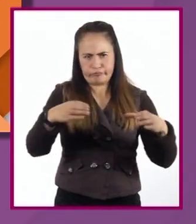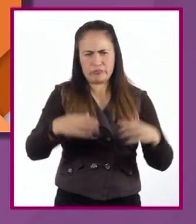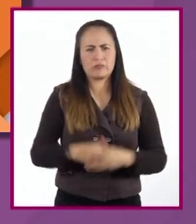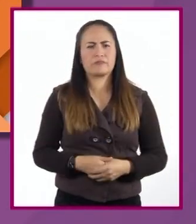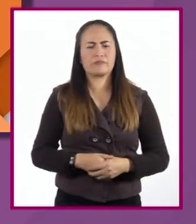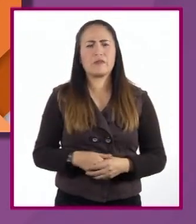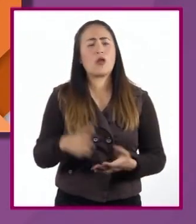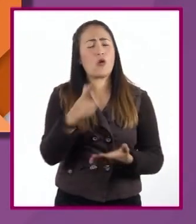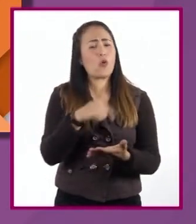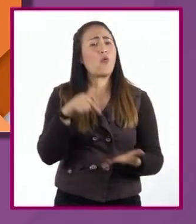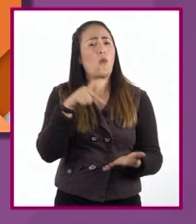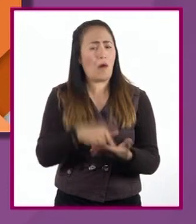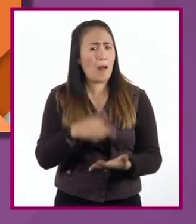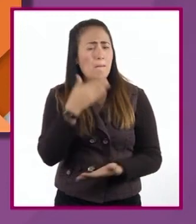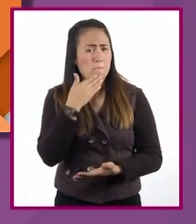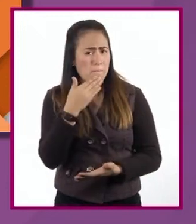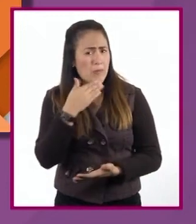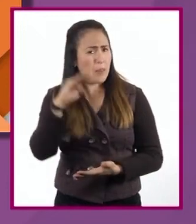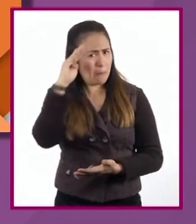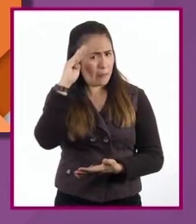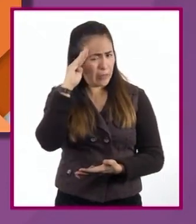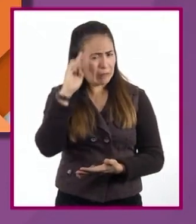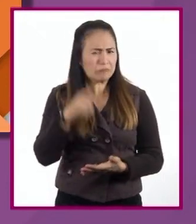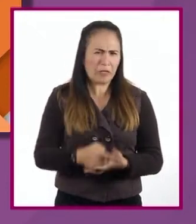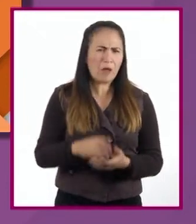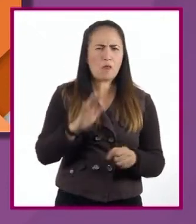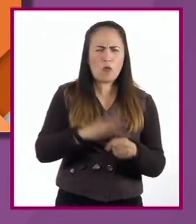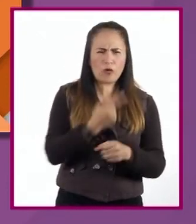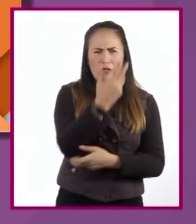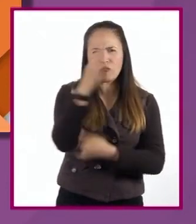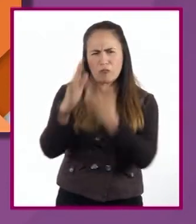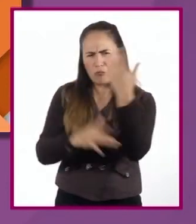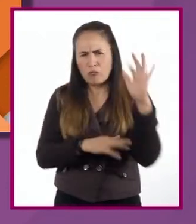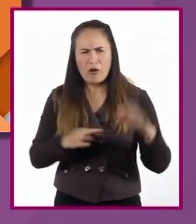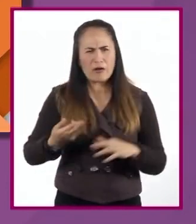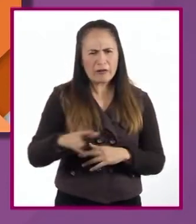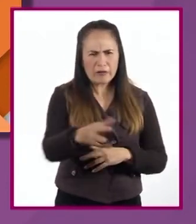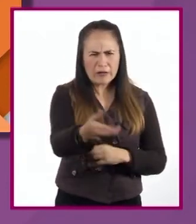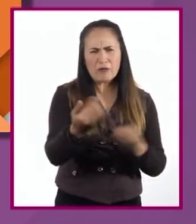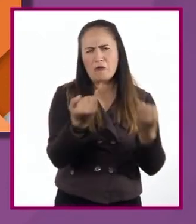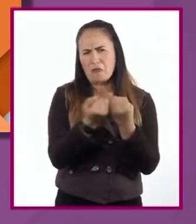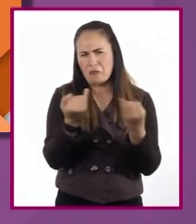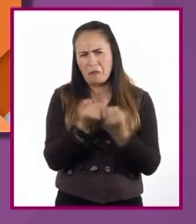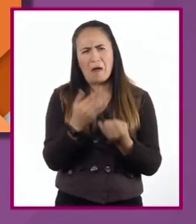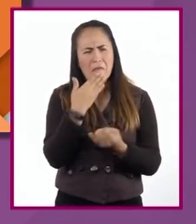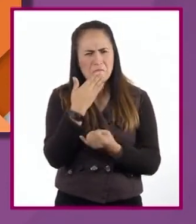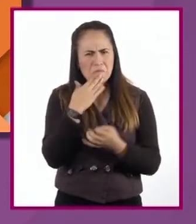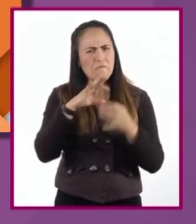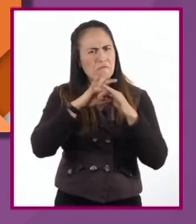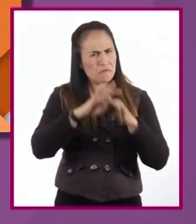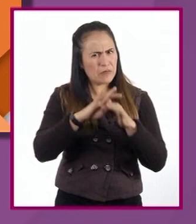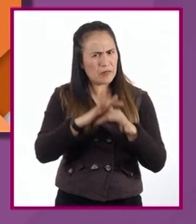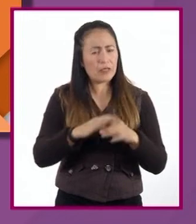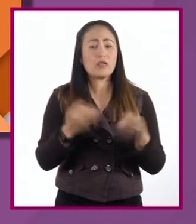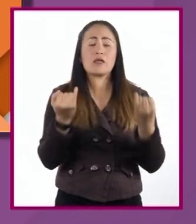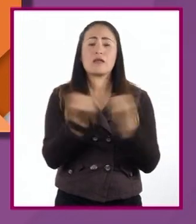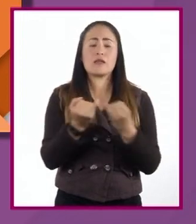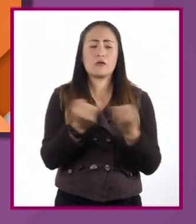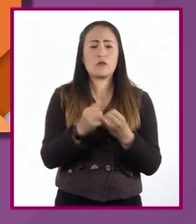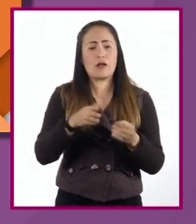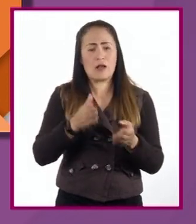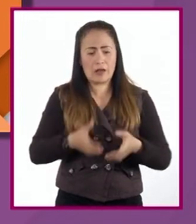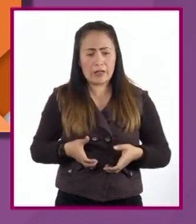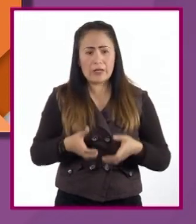era estratégica, tanto por la proximidad de los recursos lacustres y de los bosques, como por estar en la